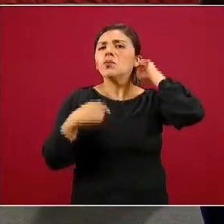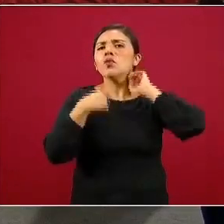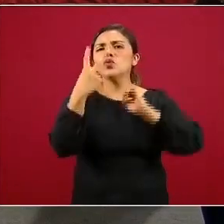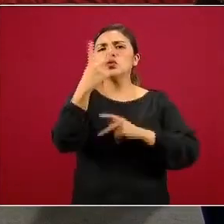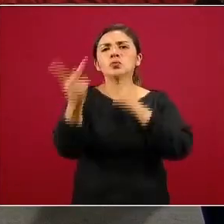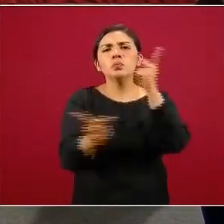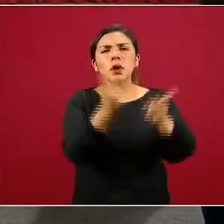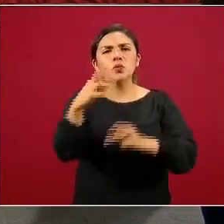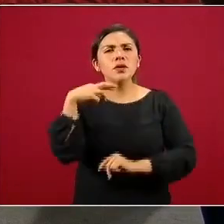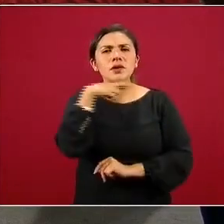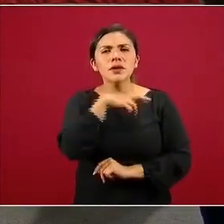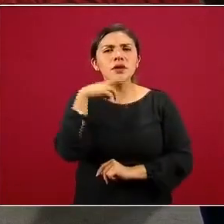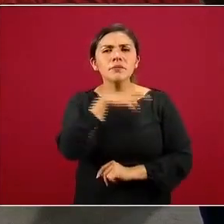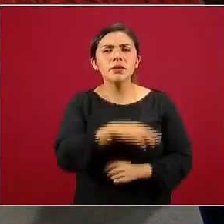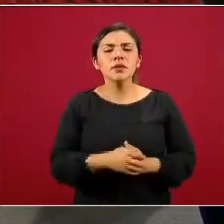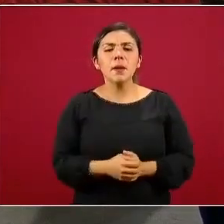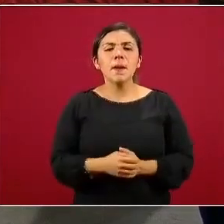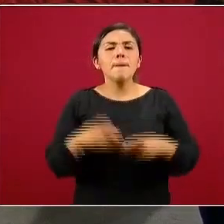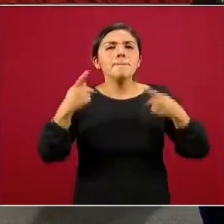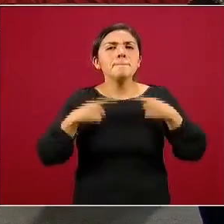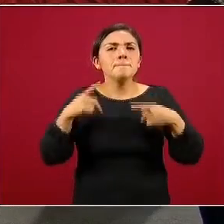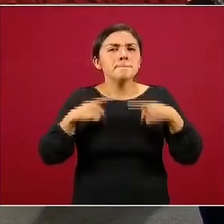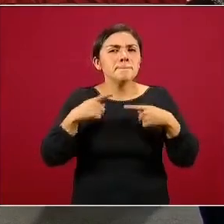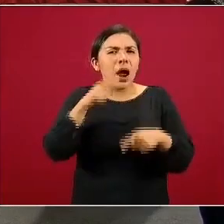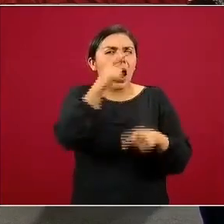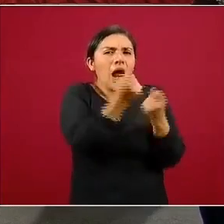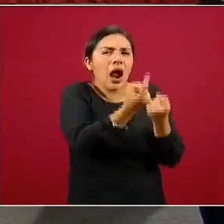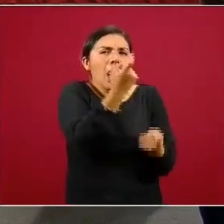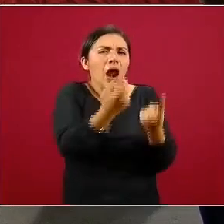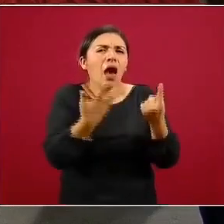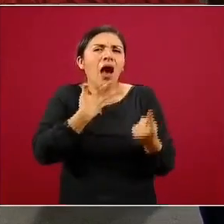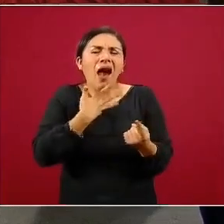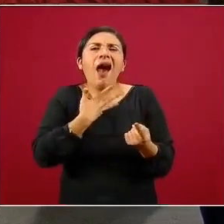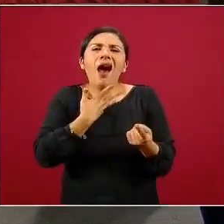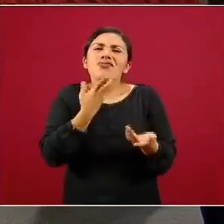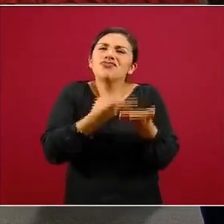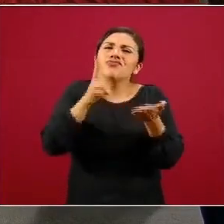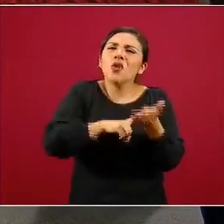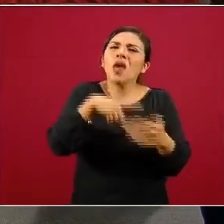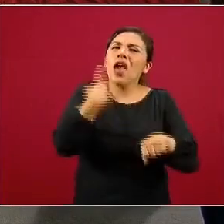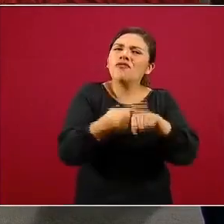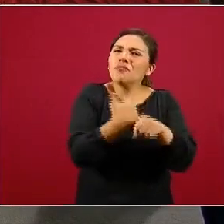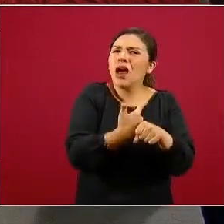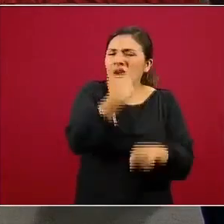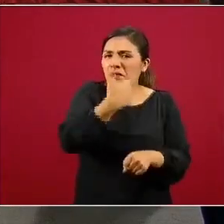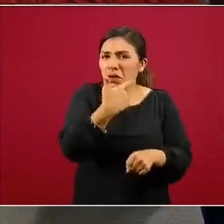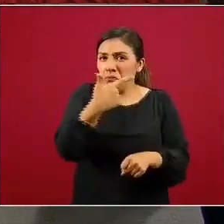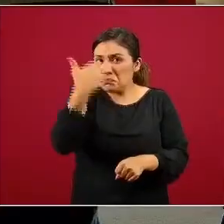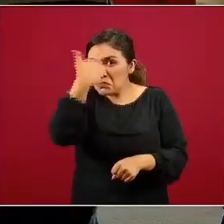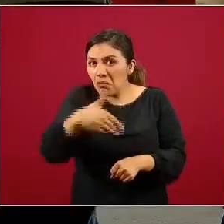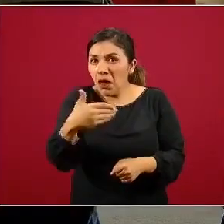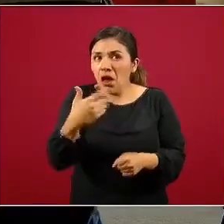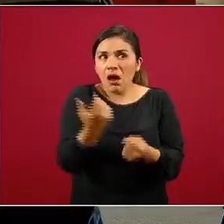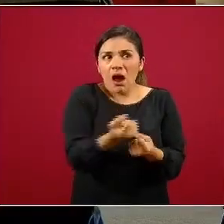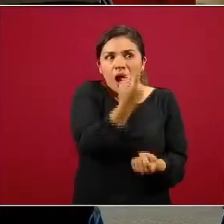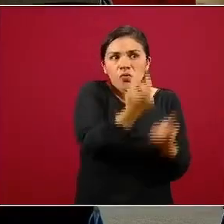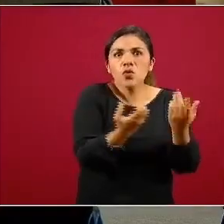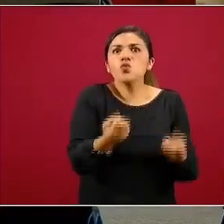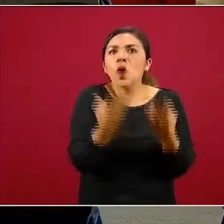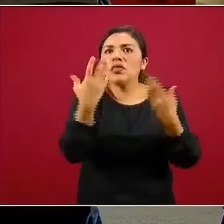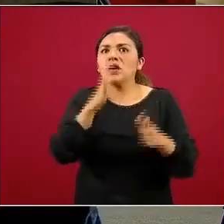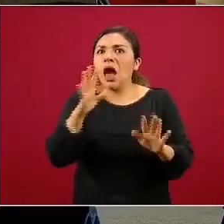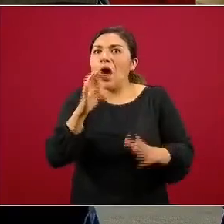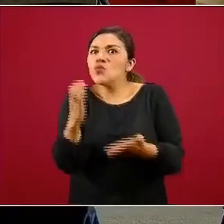2 preguntas rápidas. De las personas que presentan comorbilidad, ¿Hay algún porcentaje que se haya recuperado?